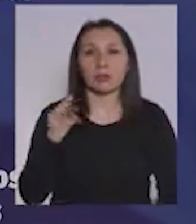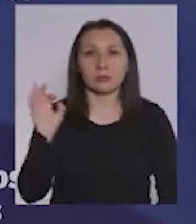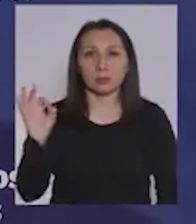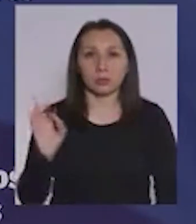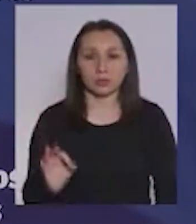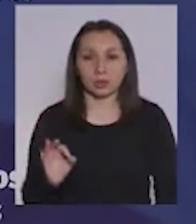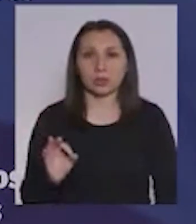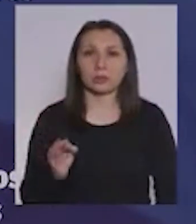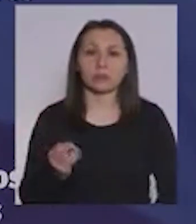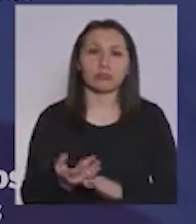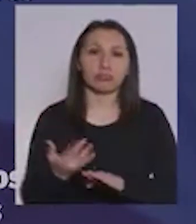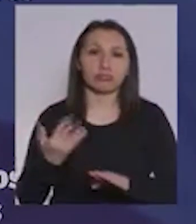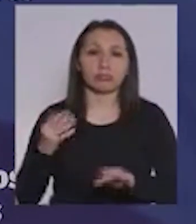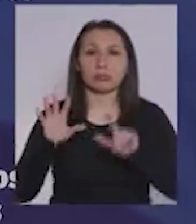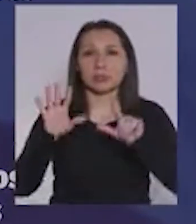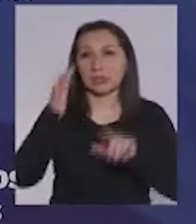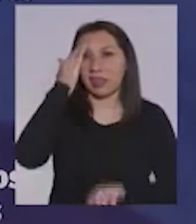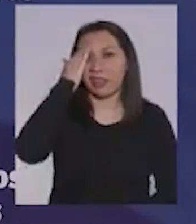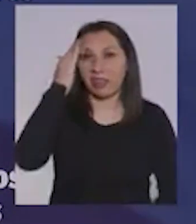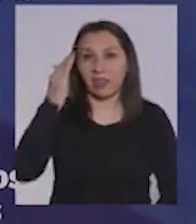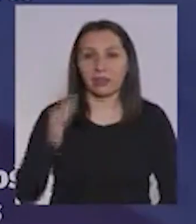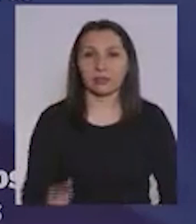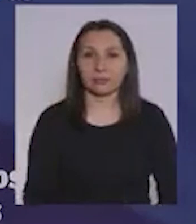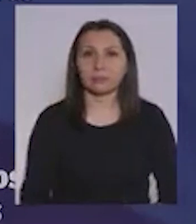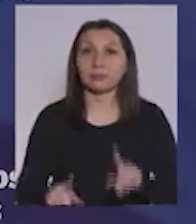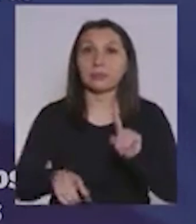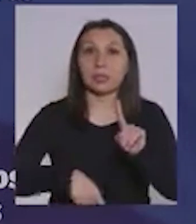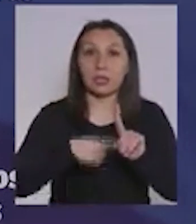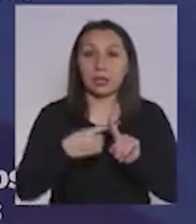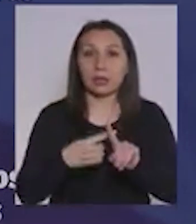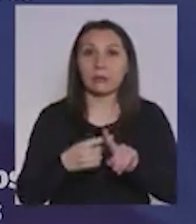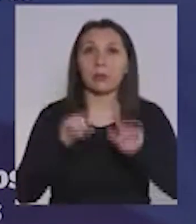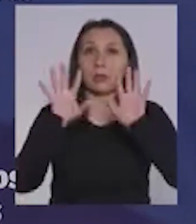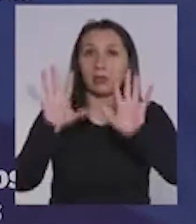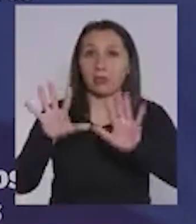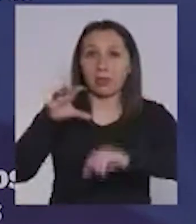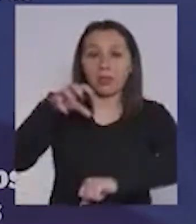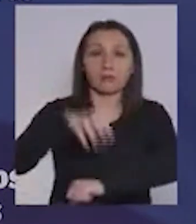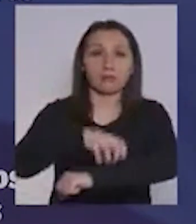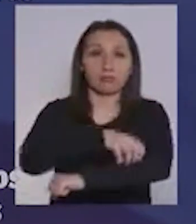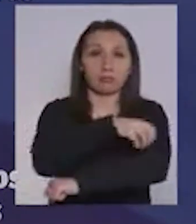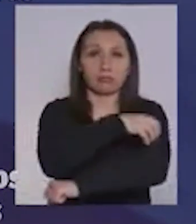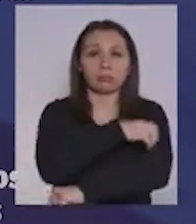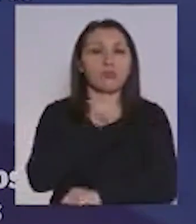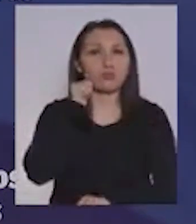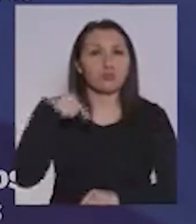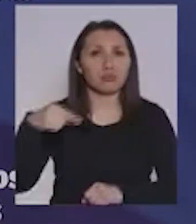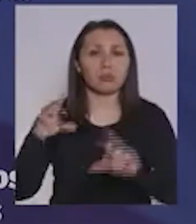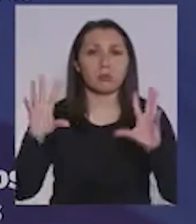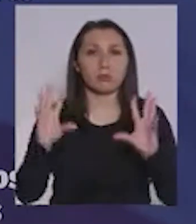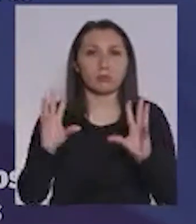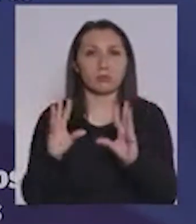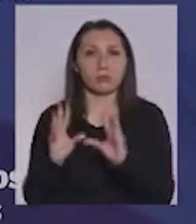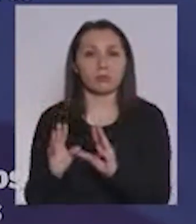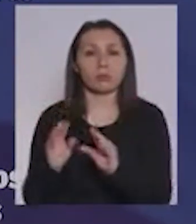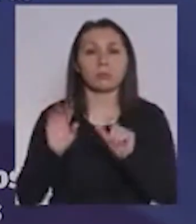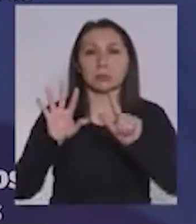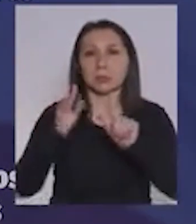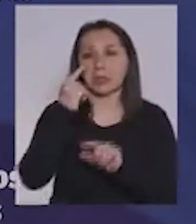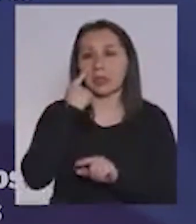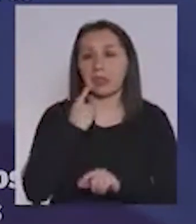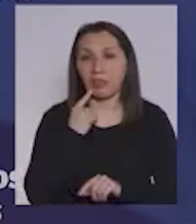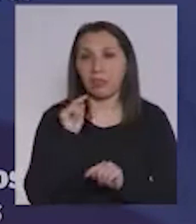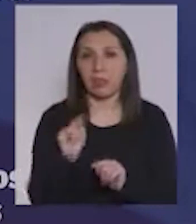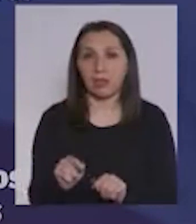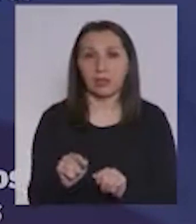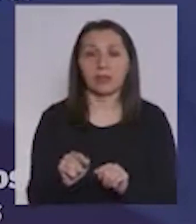en los últimos siete días además diez regiones disminuyen sus casos nuevos en los últimos siete días